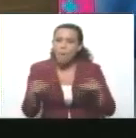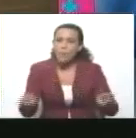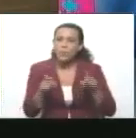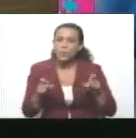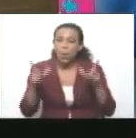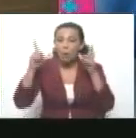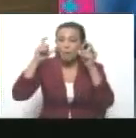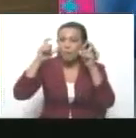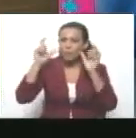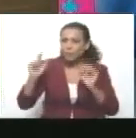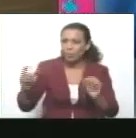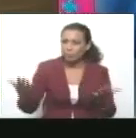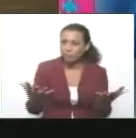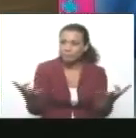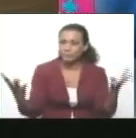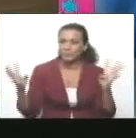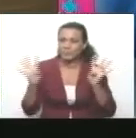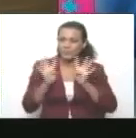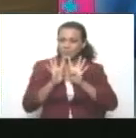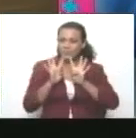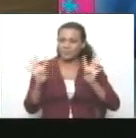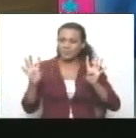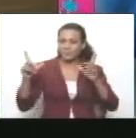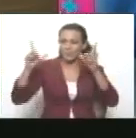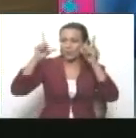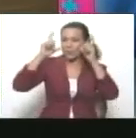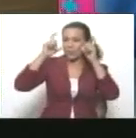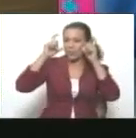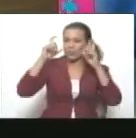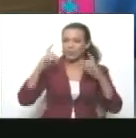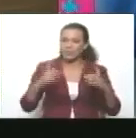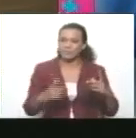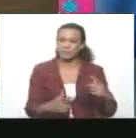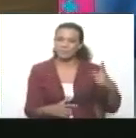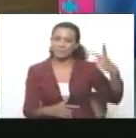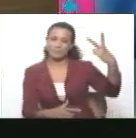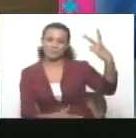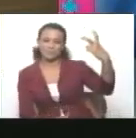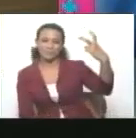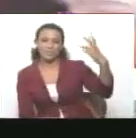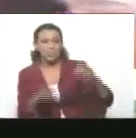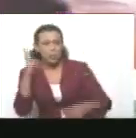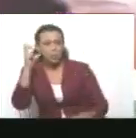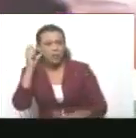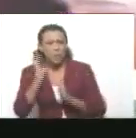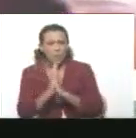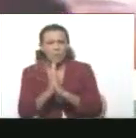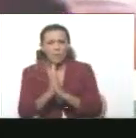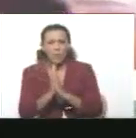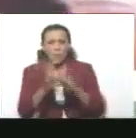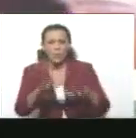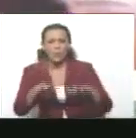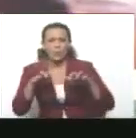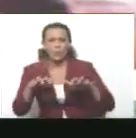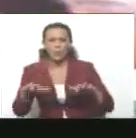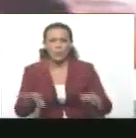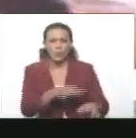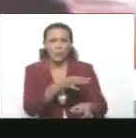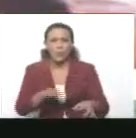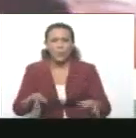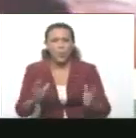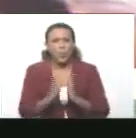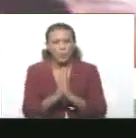foto grupal. ¿Quién dice? Yo quería escuchar al coro. ¿No se puede? ¿Ah? ¿Qué